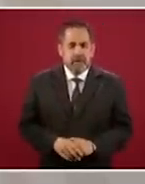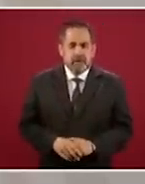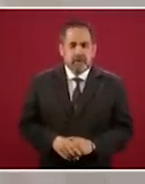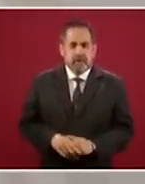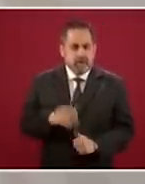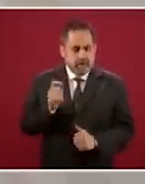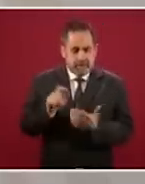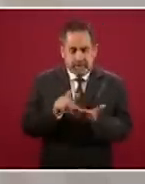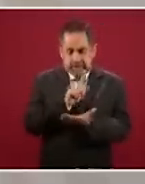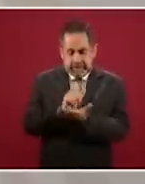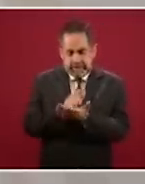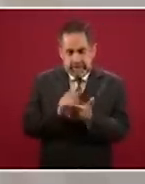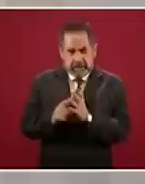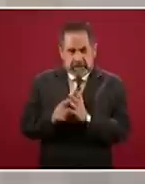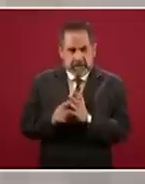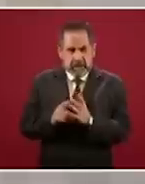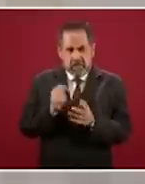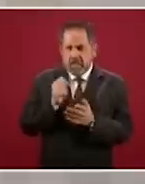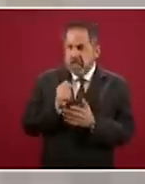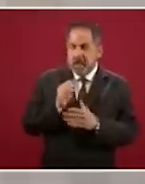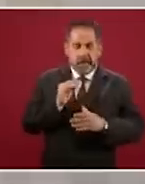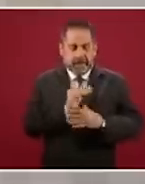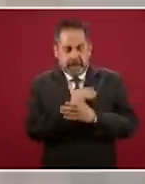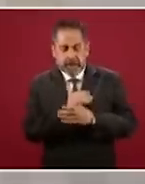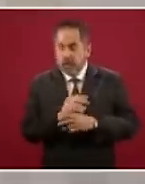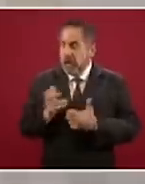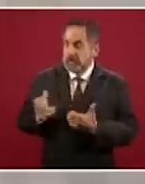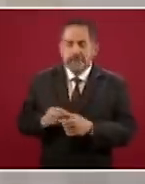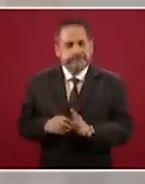fuera de la ley. Aquí no hay